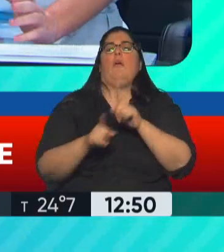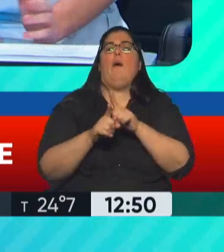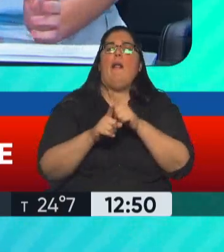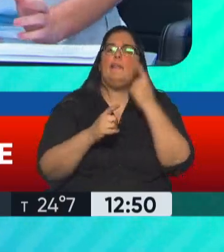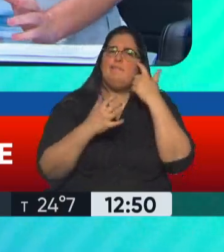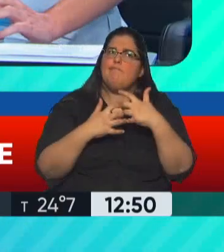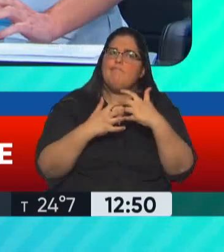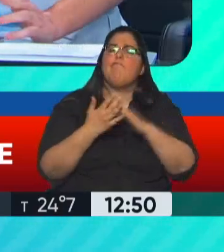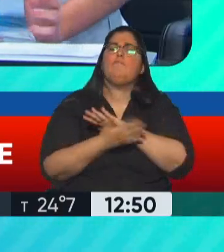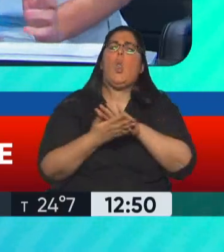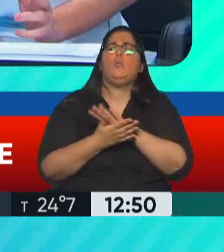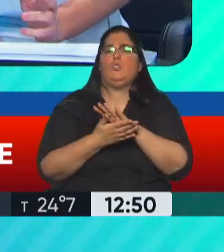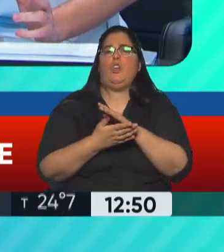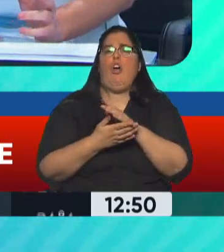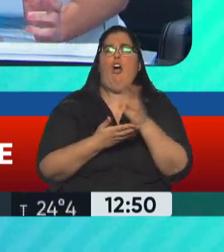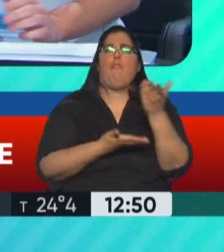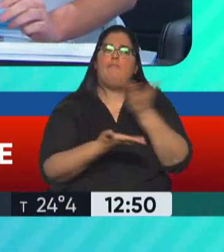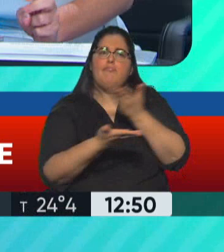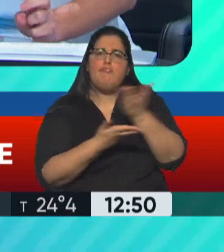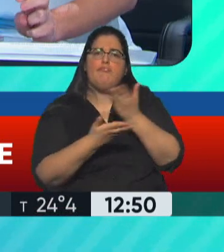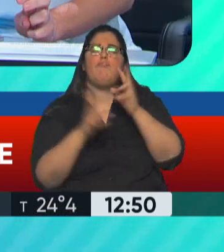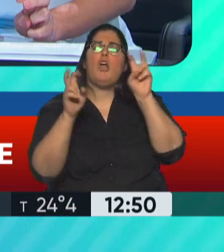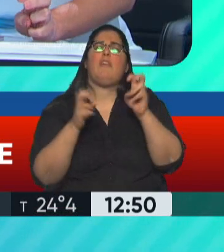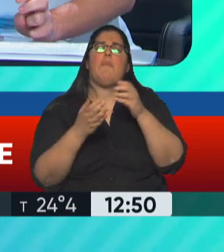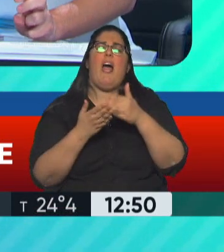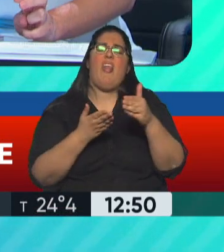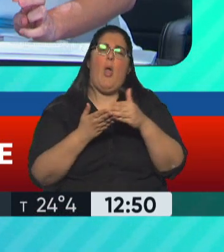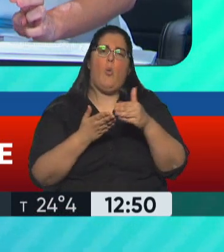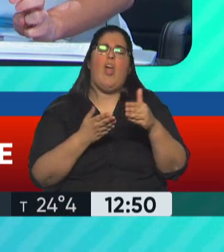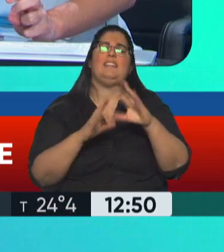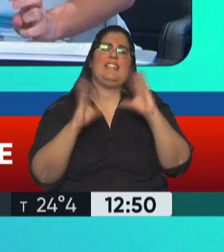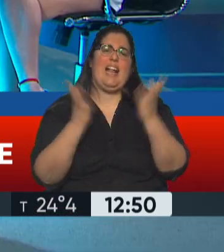tipo de solución, sobre todo compartida, al tema de las deudas a escala internacional.